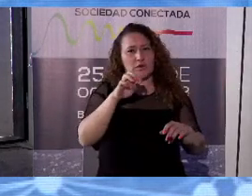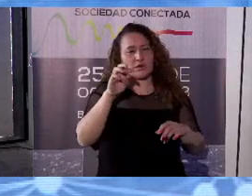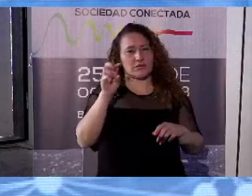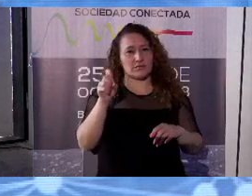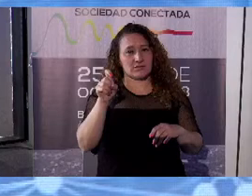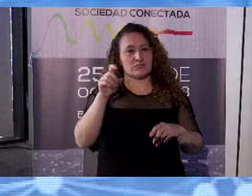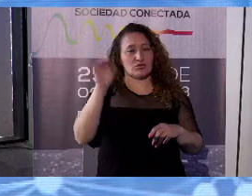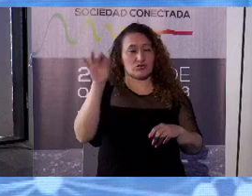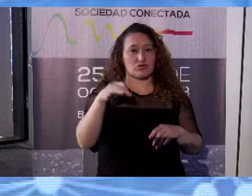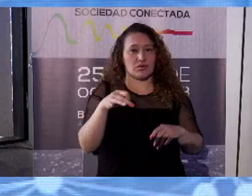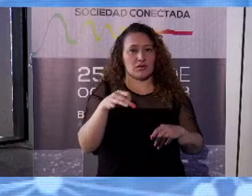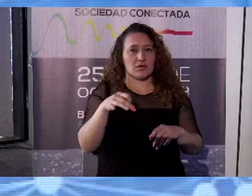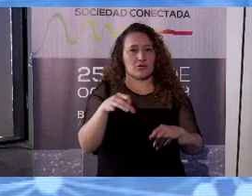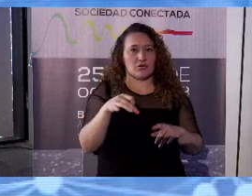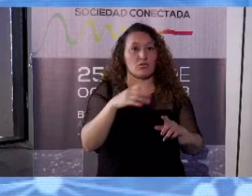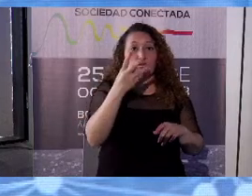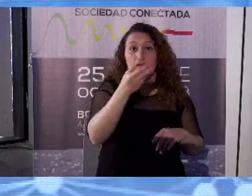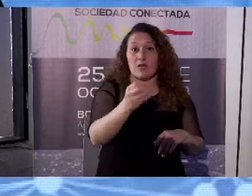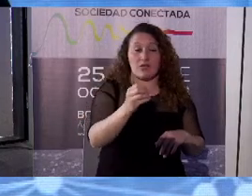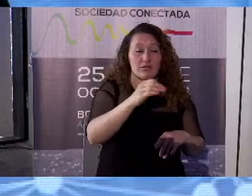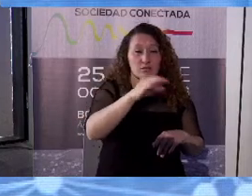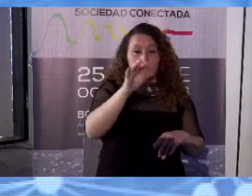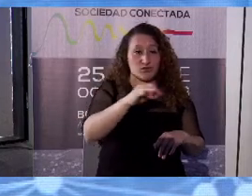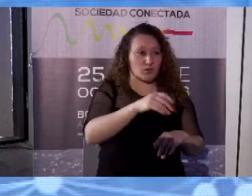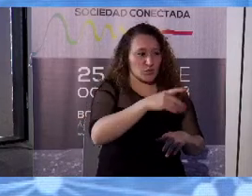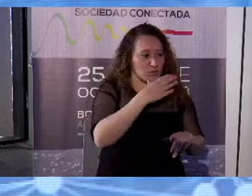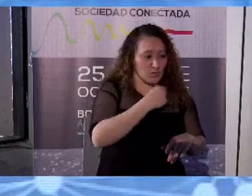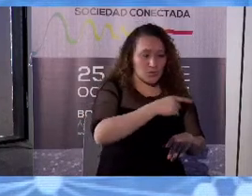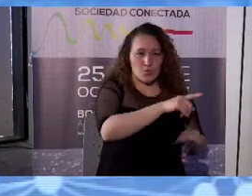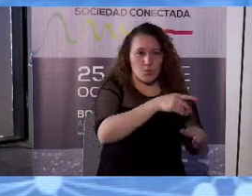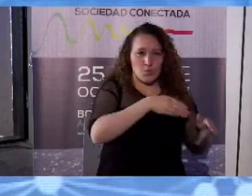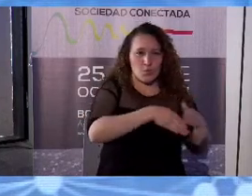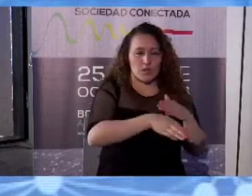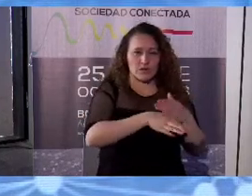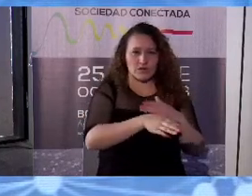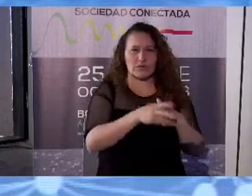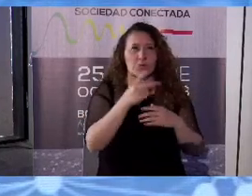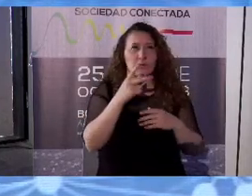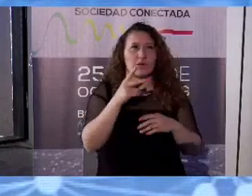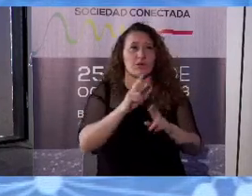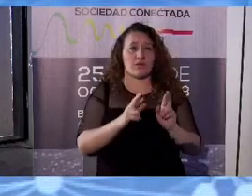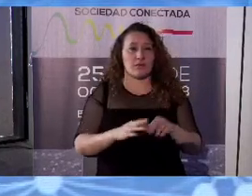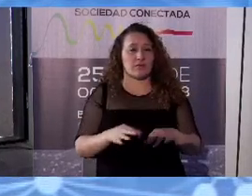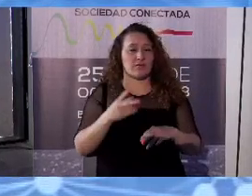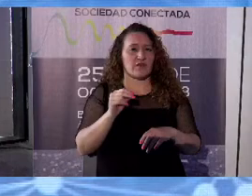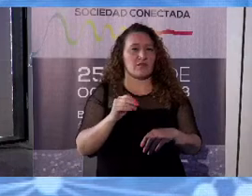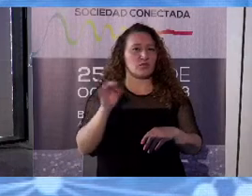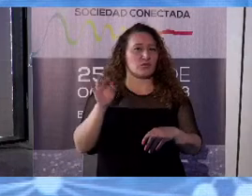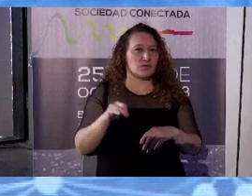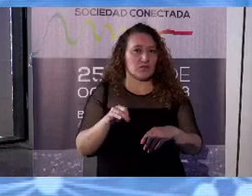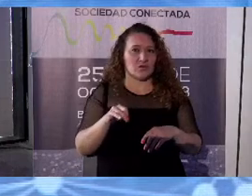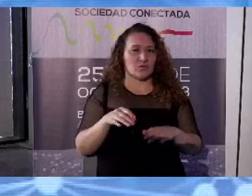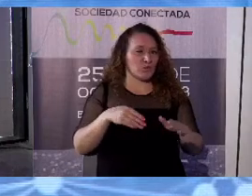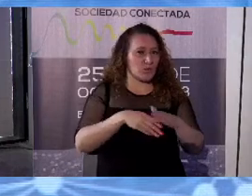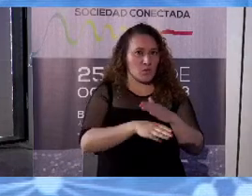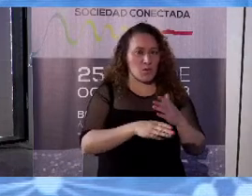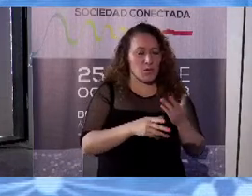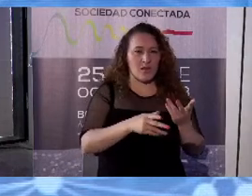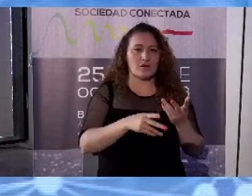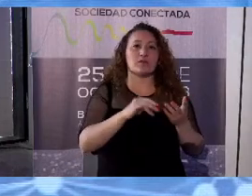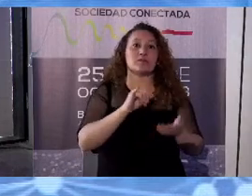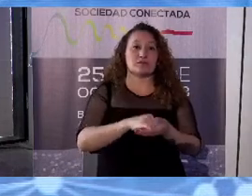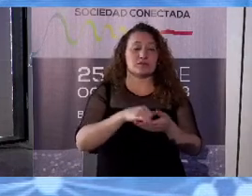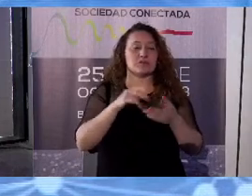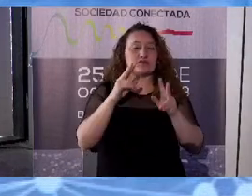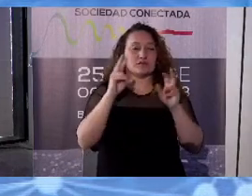nos deja demanda insatisfecha del 40% y en el internet del casi el 20% digamos aquí son temas profundos a trabajar y nos